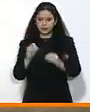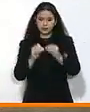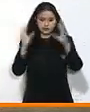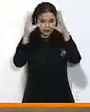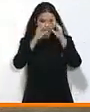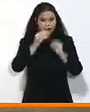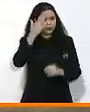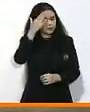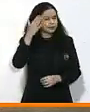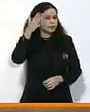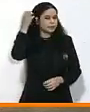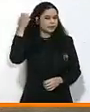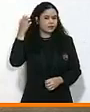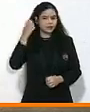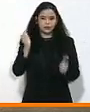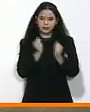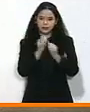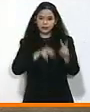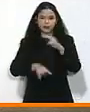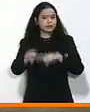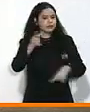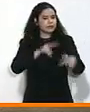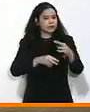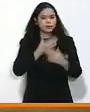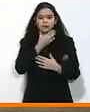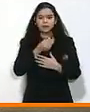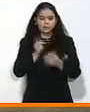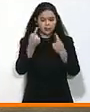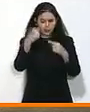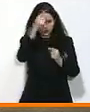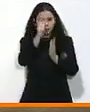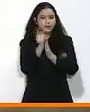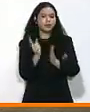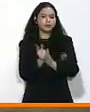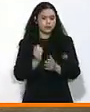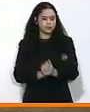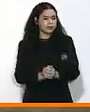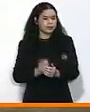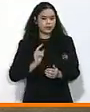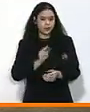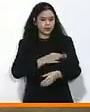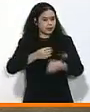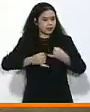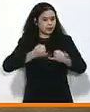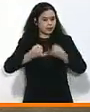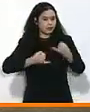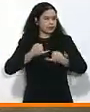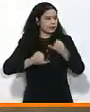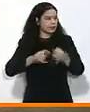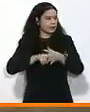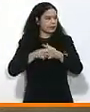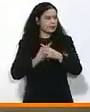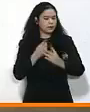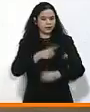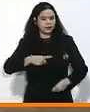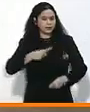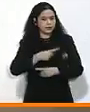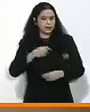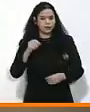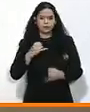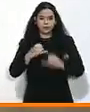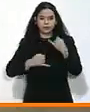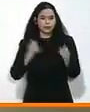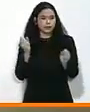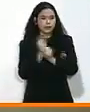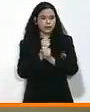noche. Te saluda Charlyn Walter en compañía de nuestro auditor que está para certificar cada uno de los juegos. Iniciamos la diversión pegando